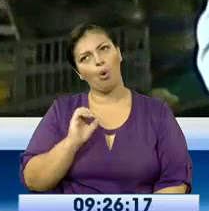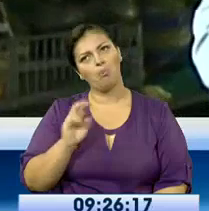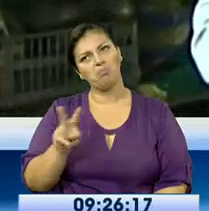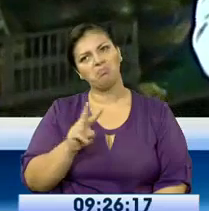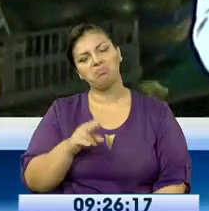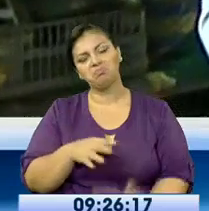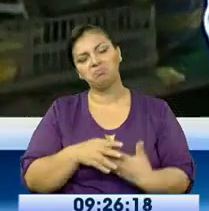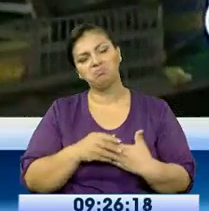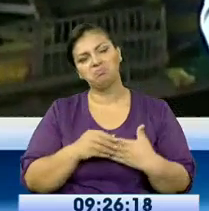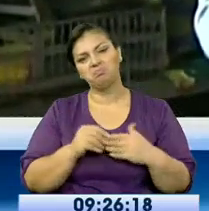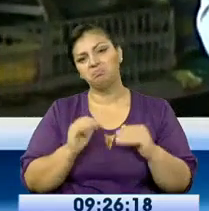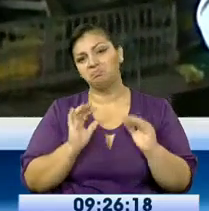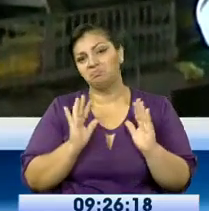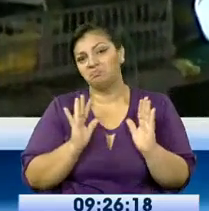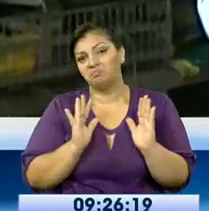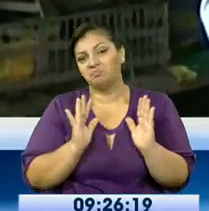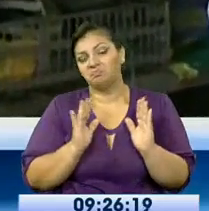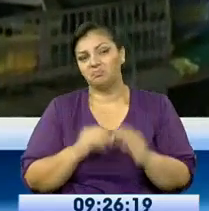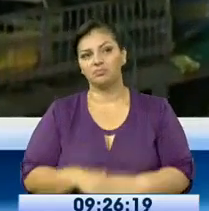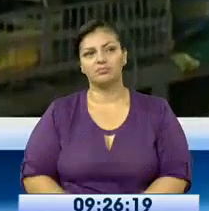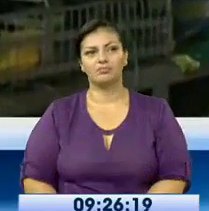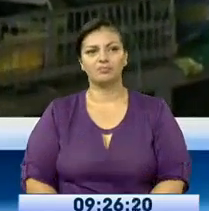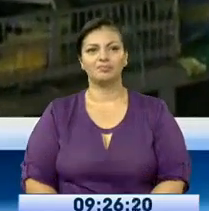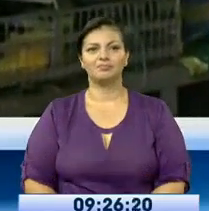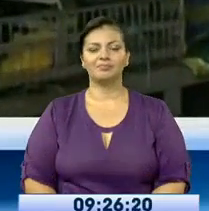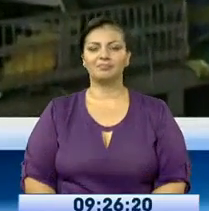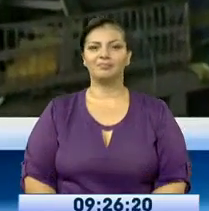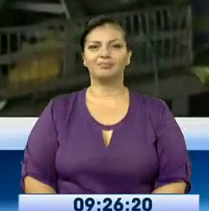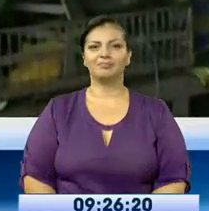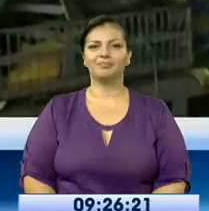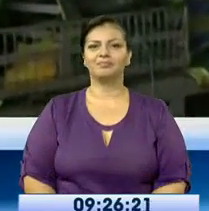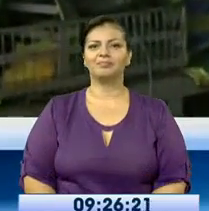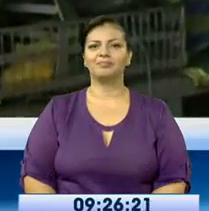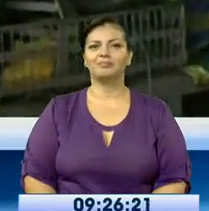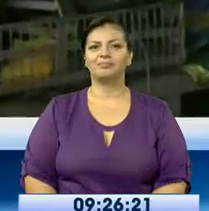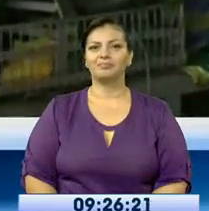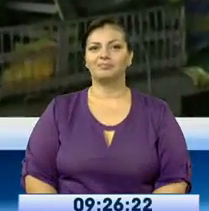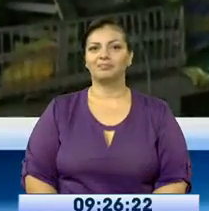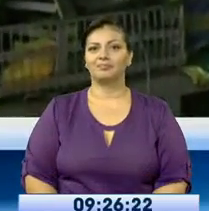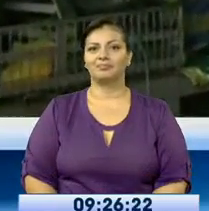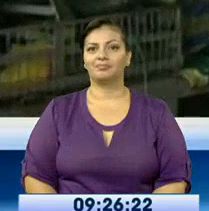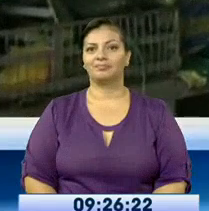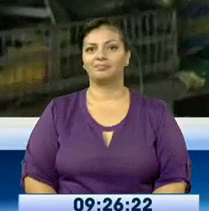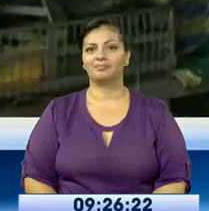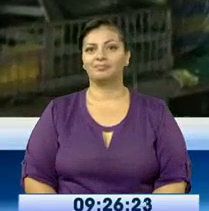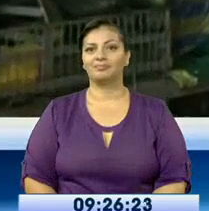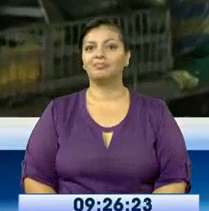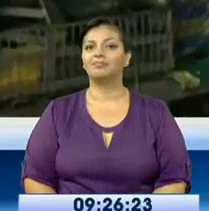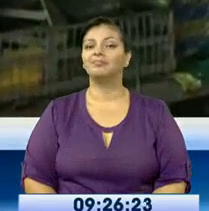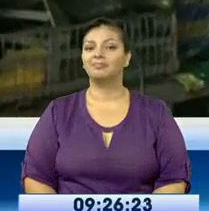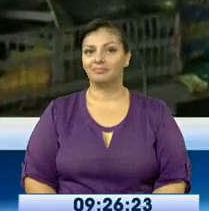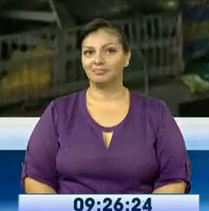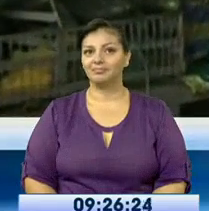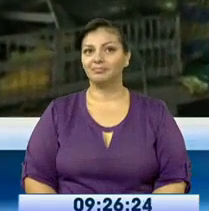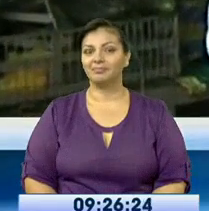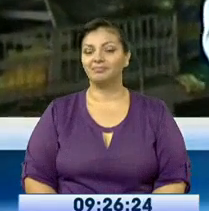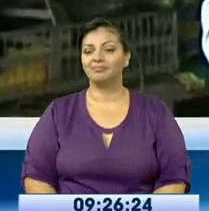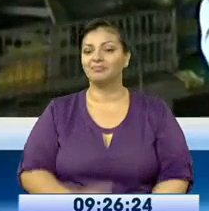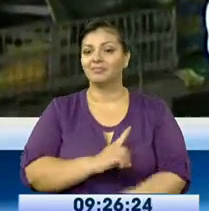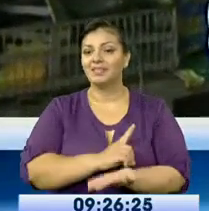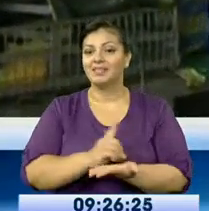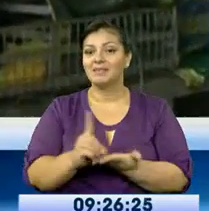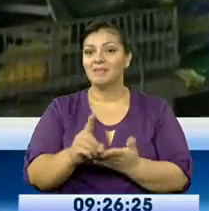podría hacer su fanesca con esto retornamos a estudios ya desde la próxima semana ahí sí ya veremos totalmente